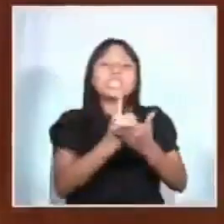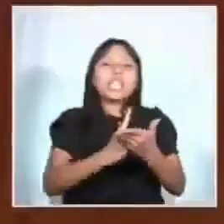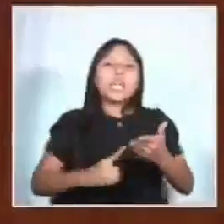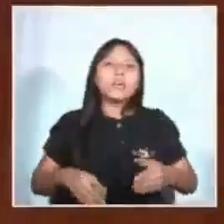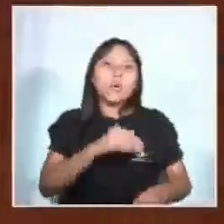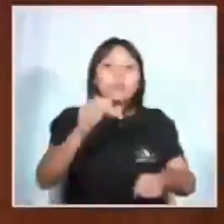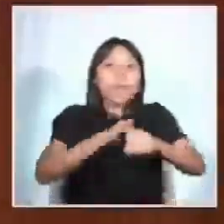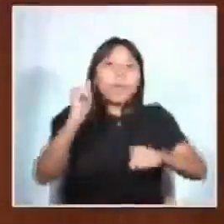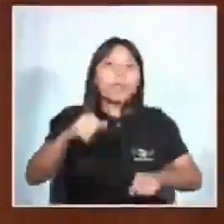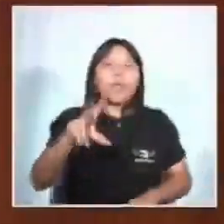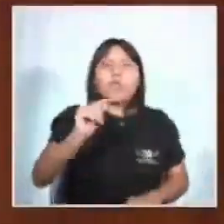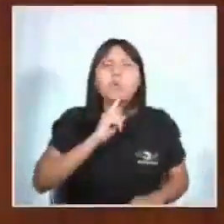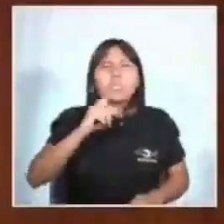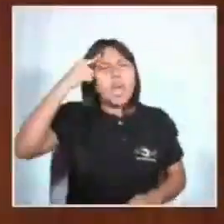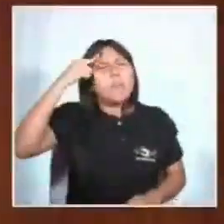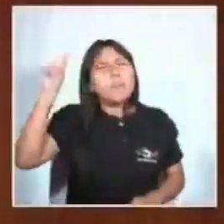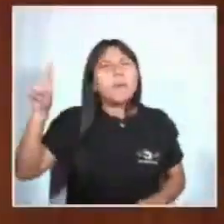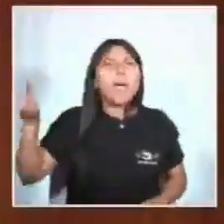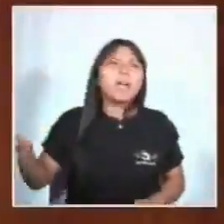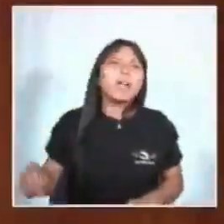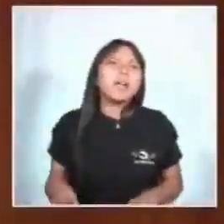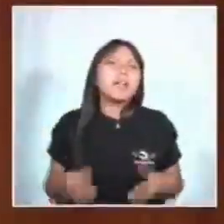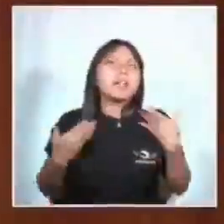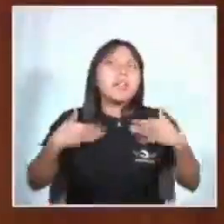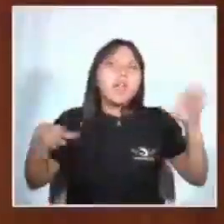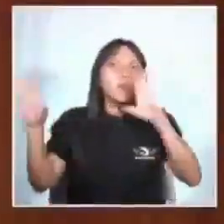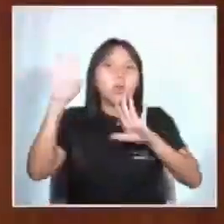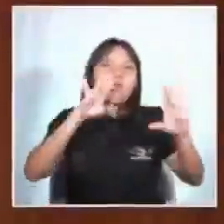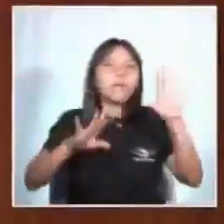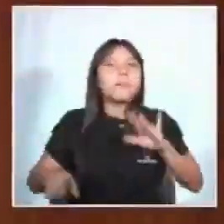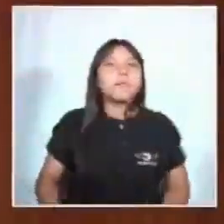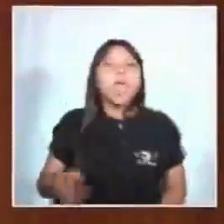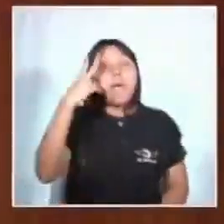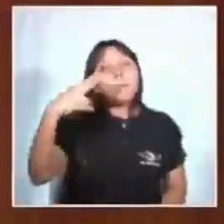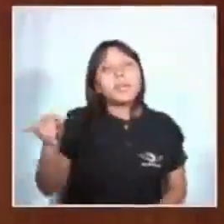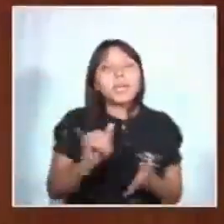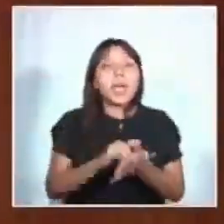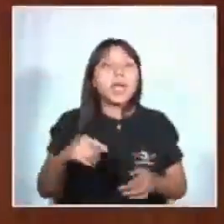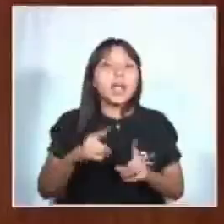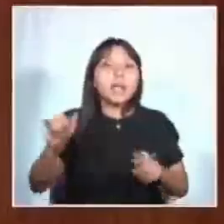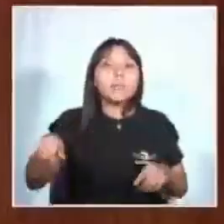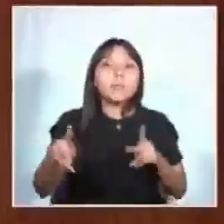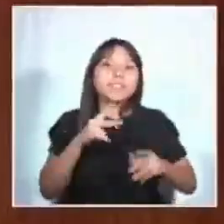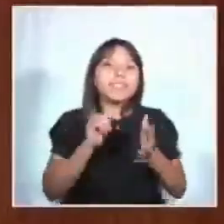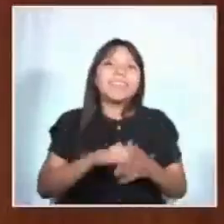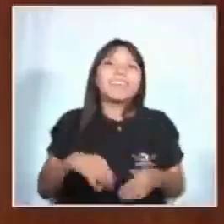estar resolviendo problemas. Vamos, ayúdame a predicar. Mire a la vecina que tiene cara de emproblemada.